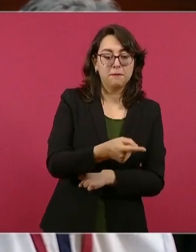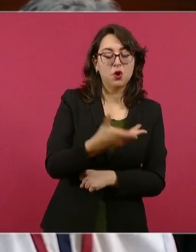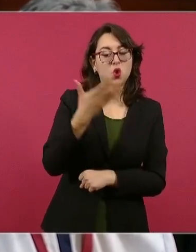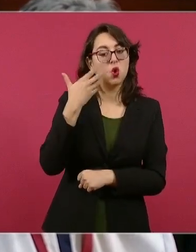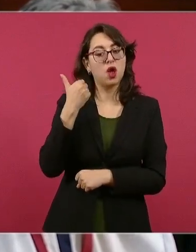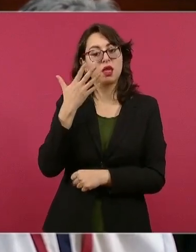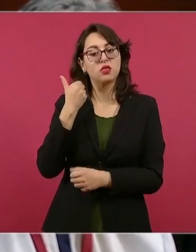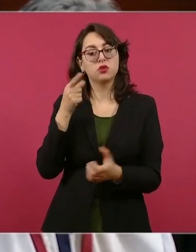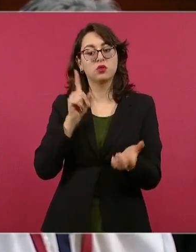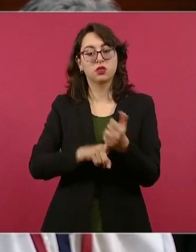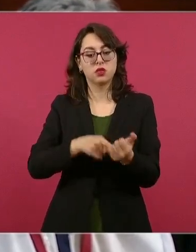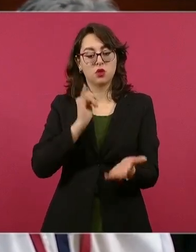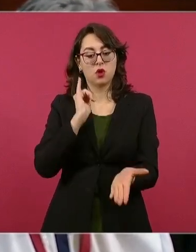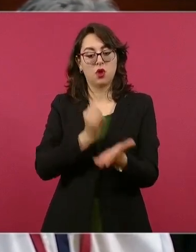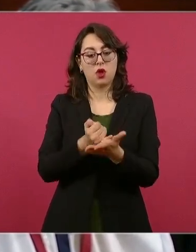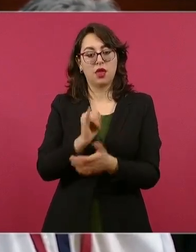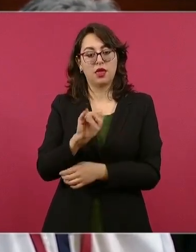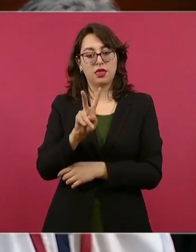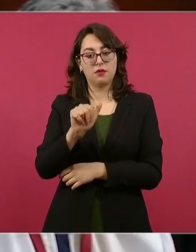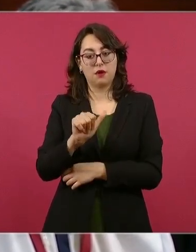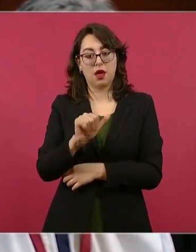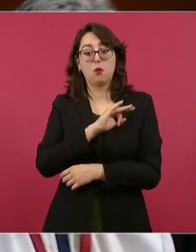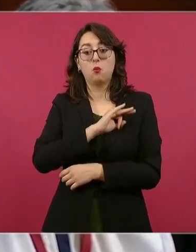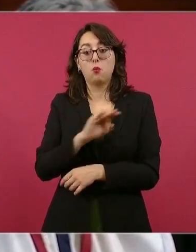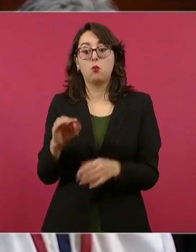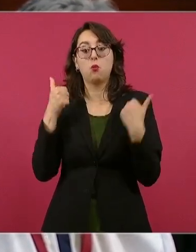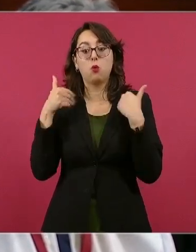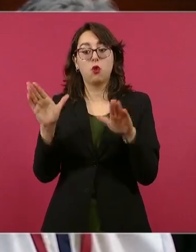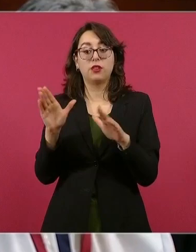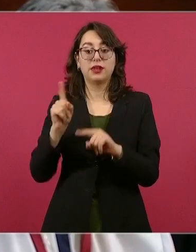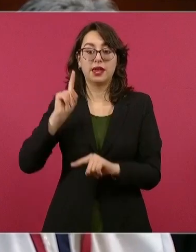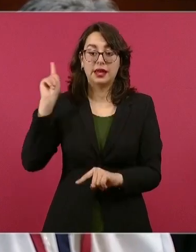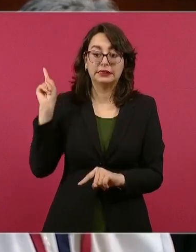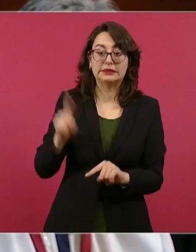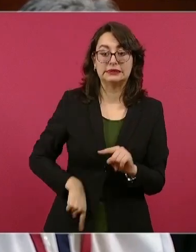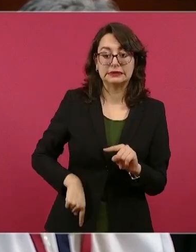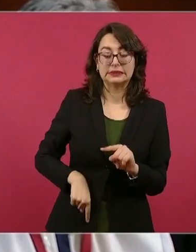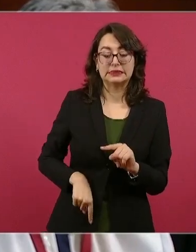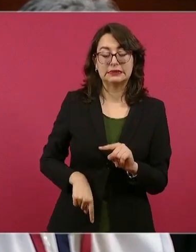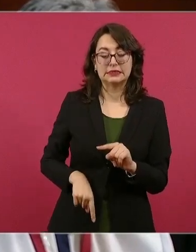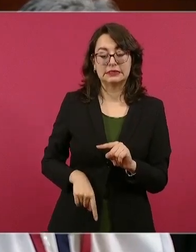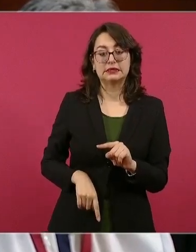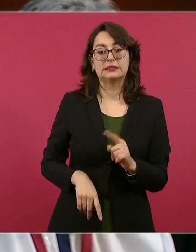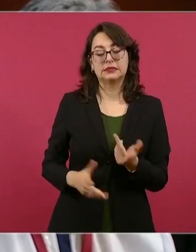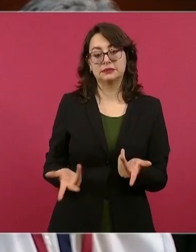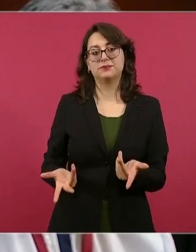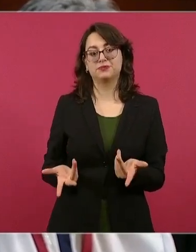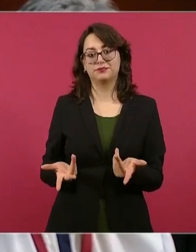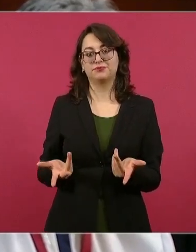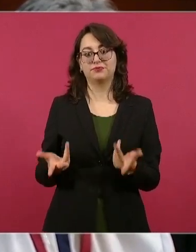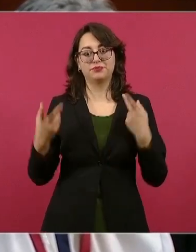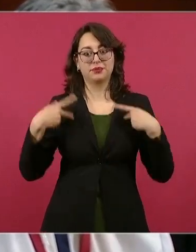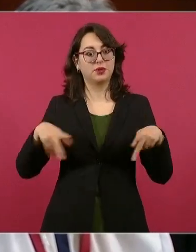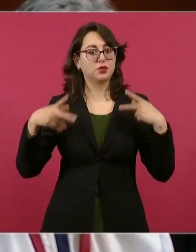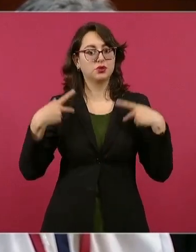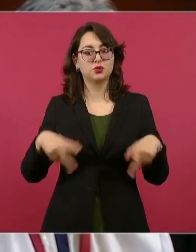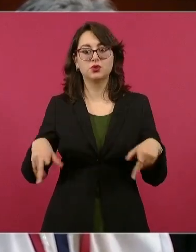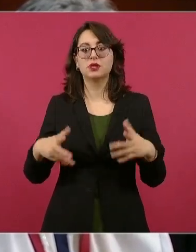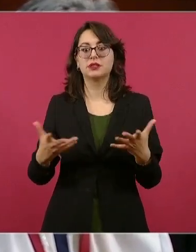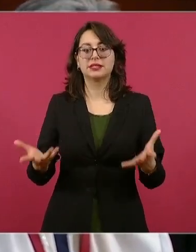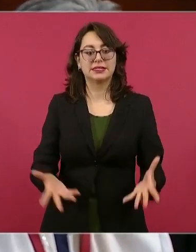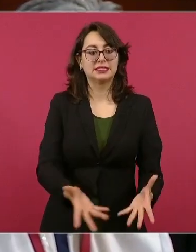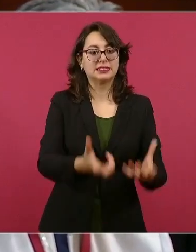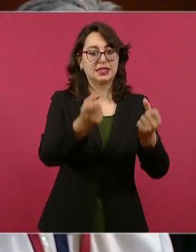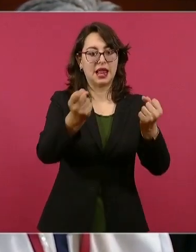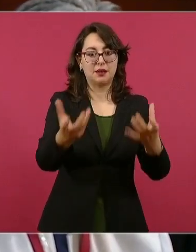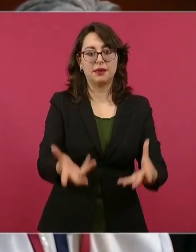gatos, particularmente. Eso también es una de las demandas, de las peticiones, principalmente de los protectores, que son los que pues